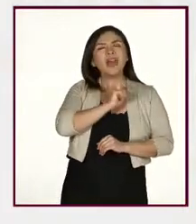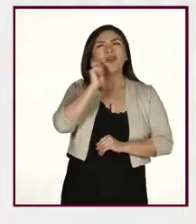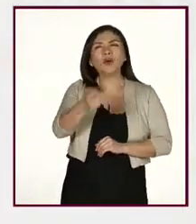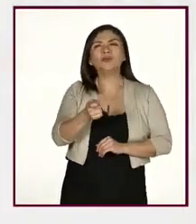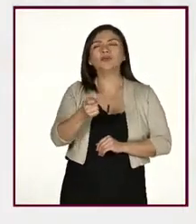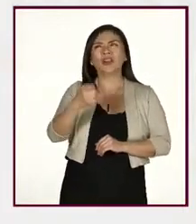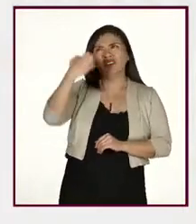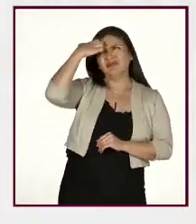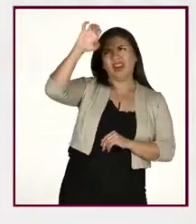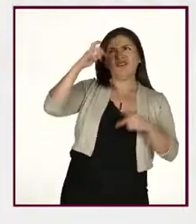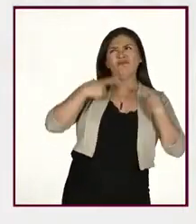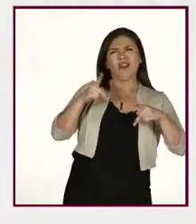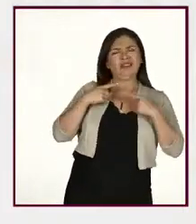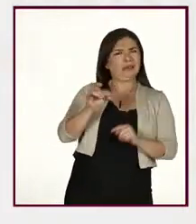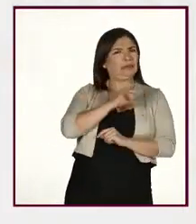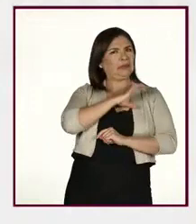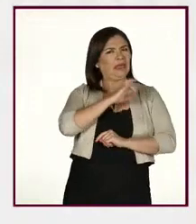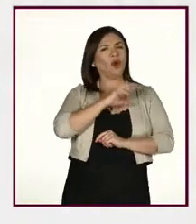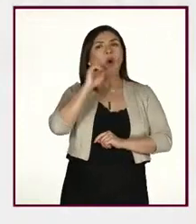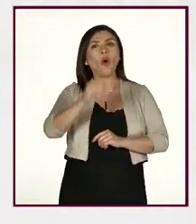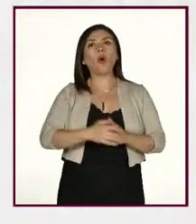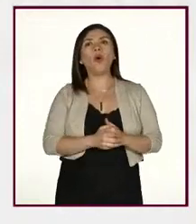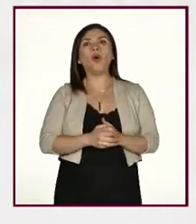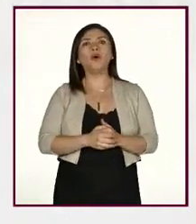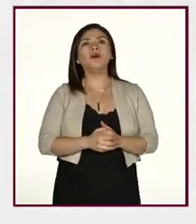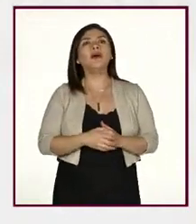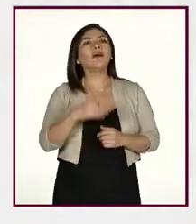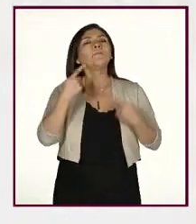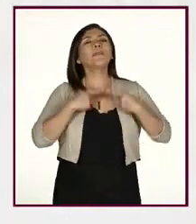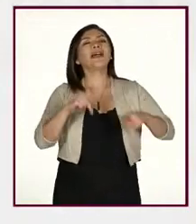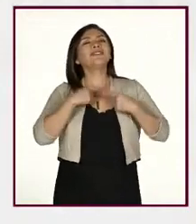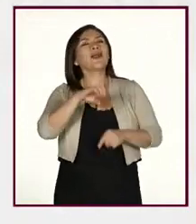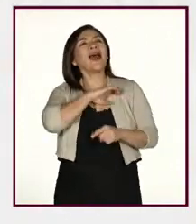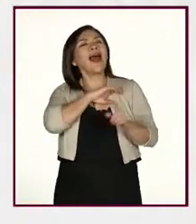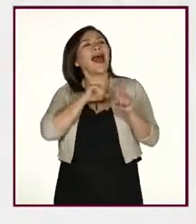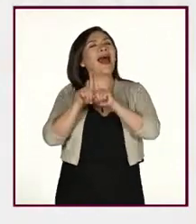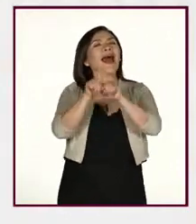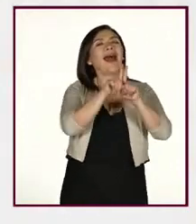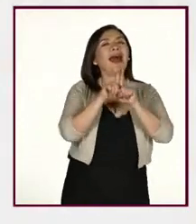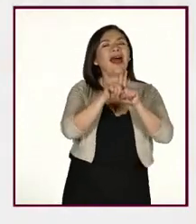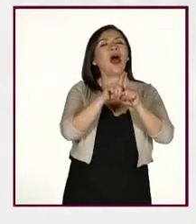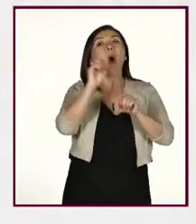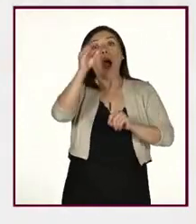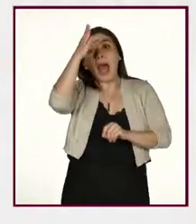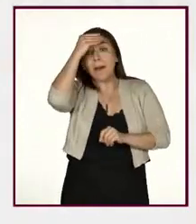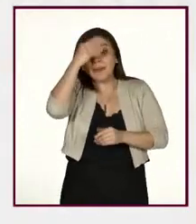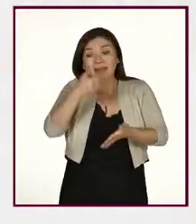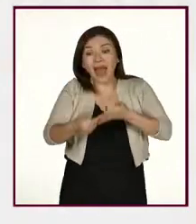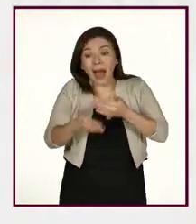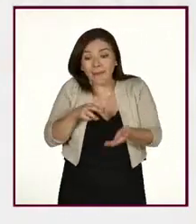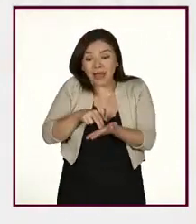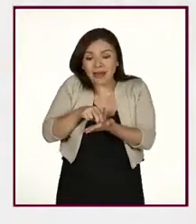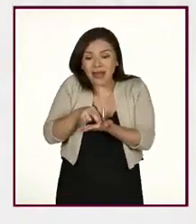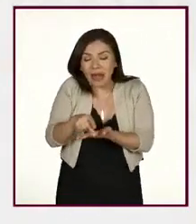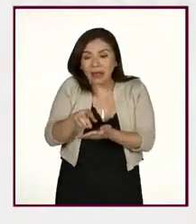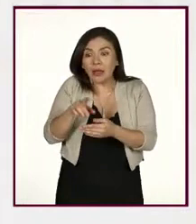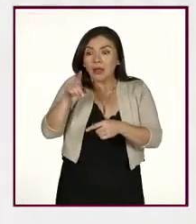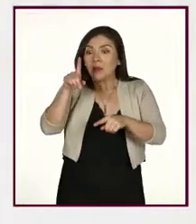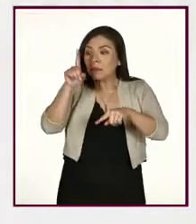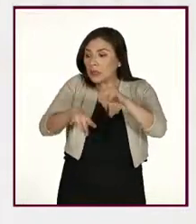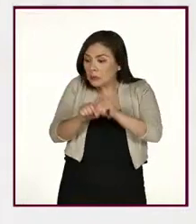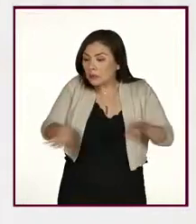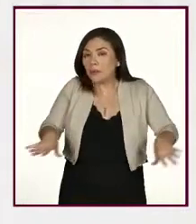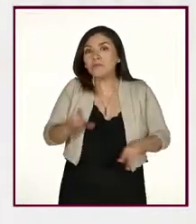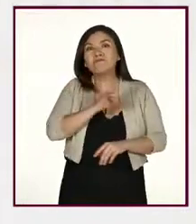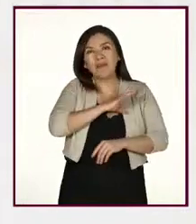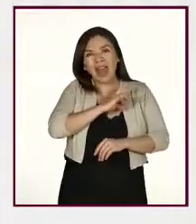los extraños, el miedo a perder su base de sustentación, en esto cuando están aprendiendo a caminar. Posteriormente, un poquito más grandecitos,